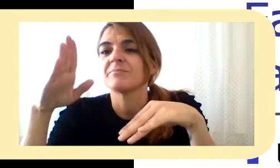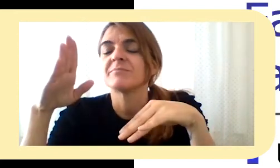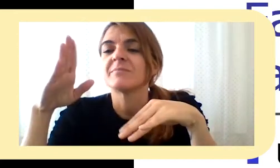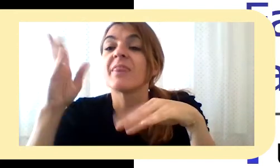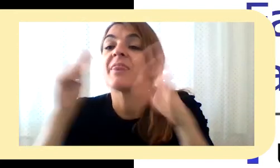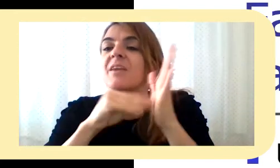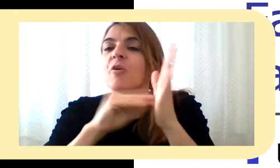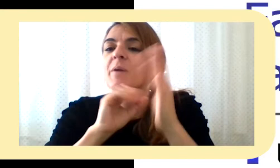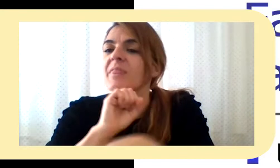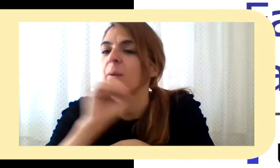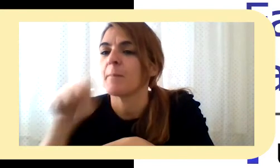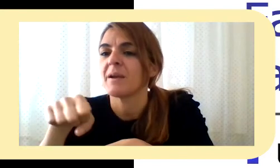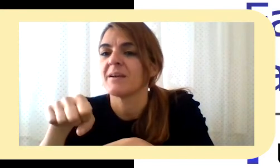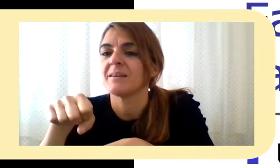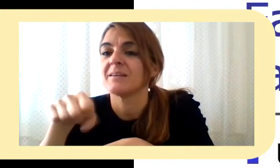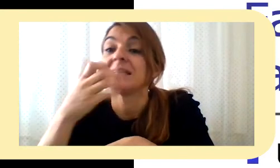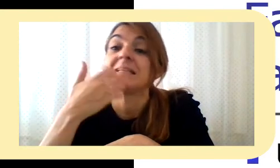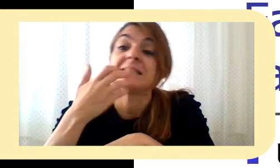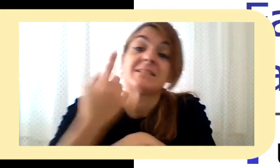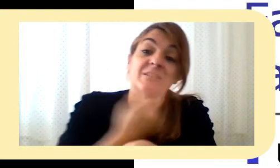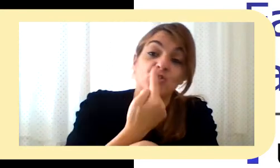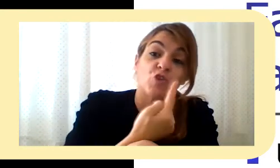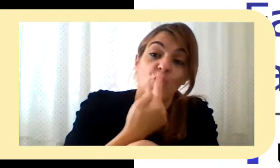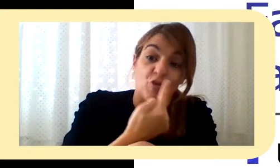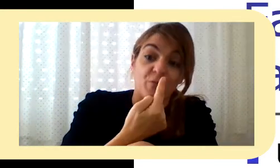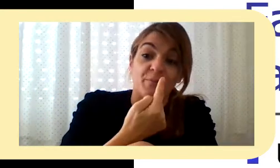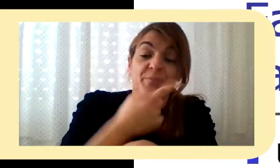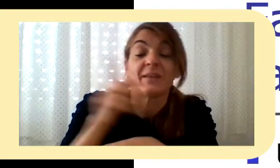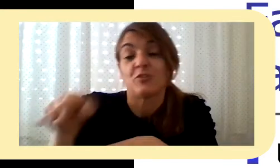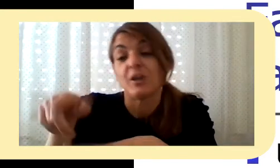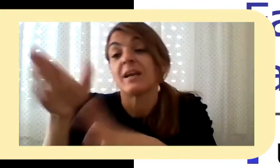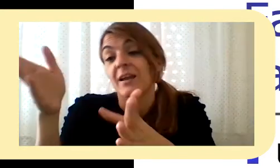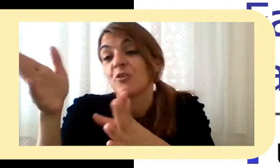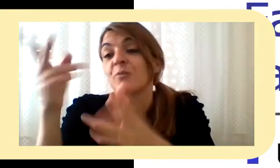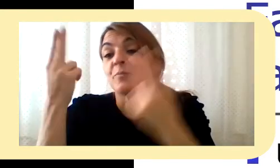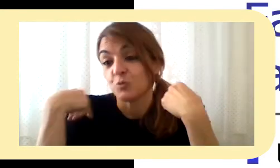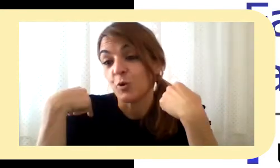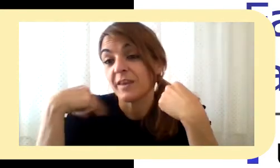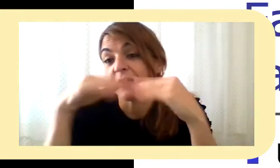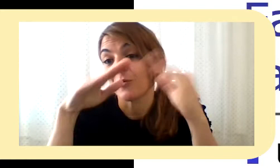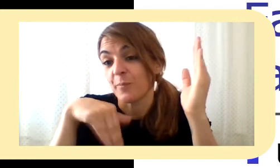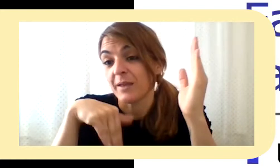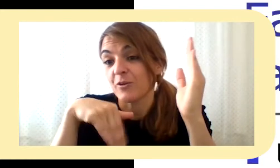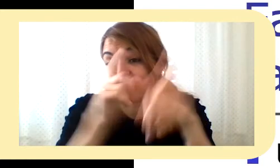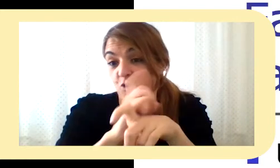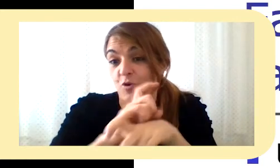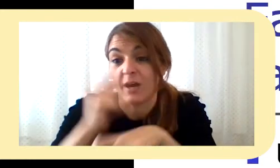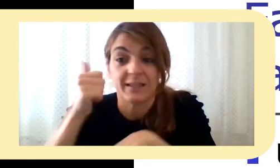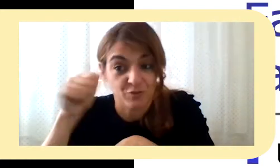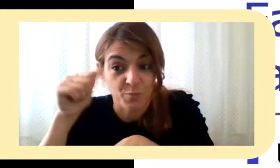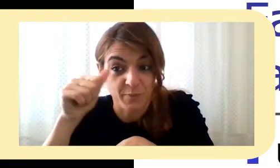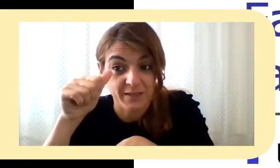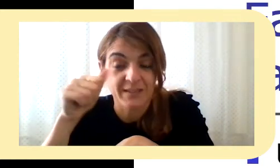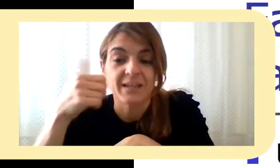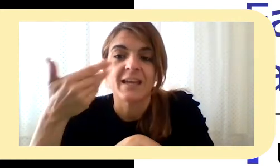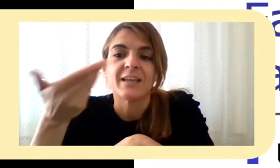macho subordinadas. Con lo cual, cuando unes la sangre de todos estos animales, porque esto luego se tiene que mirar las